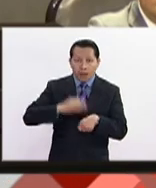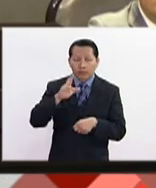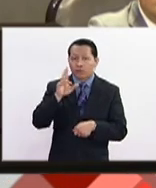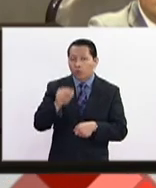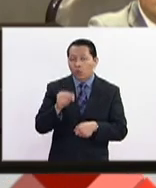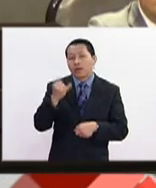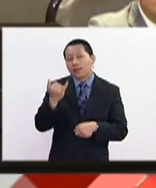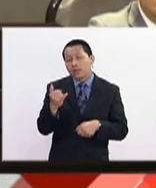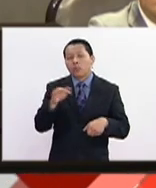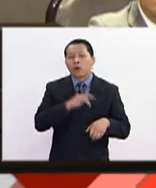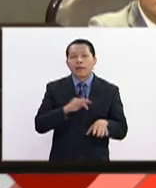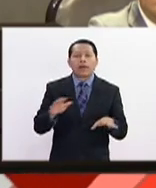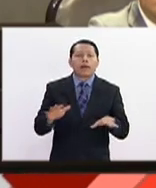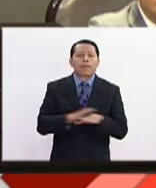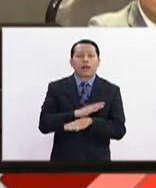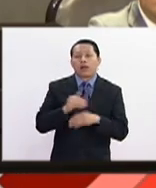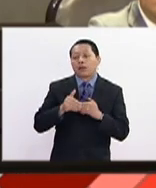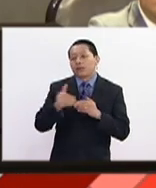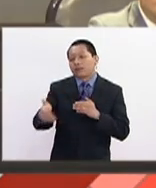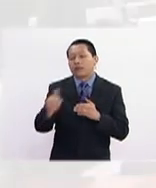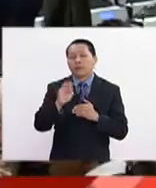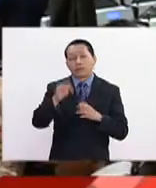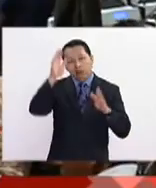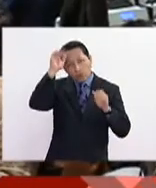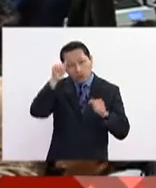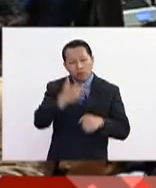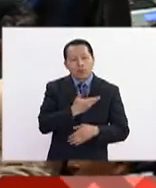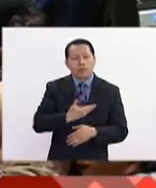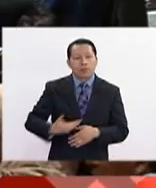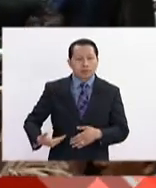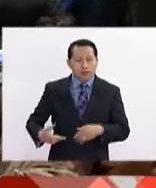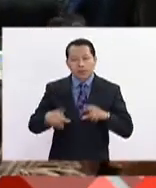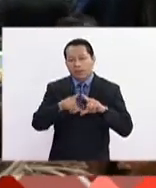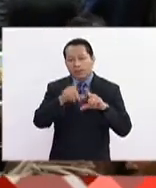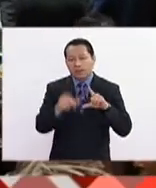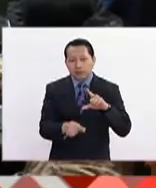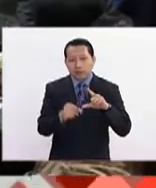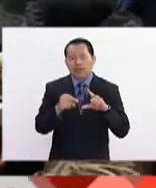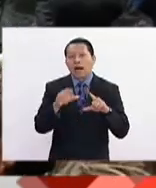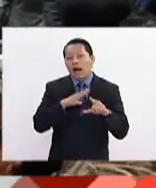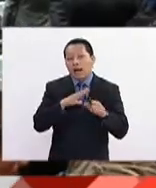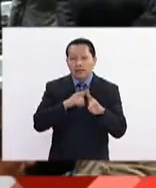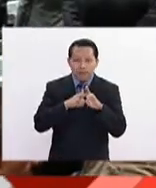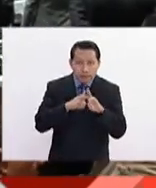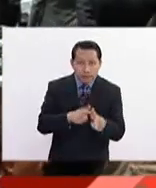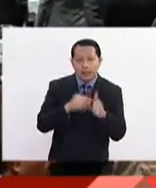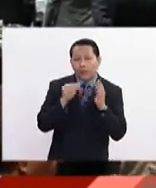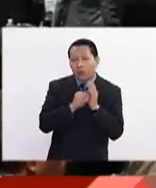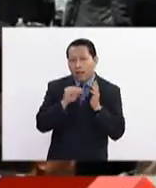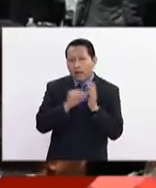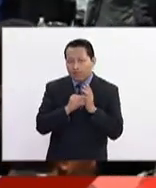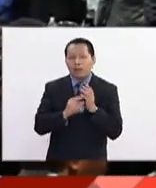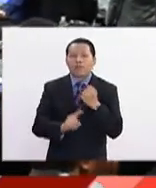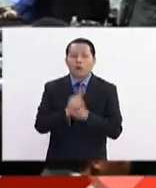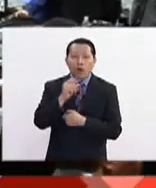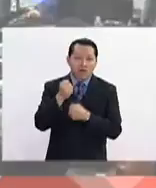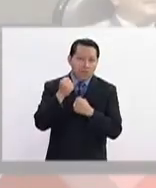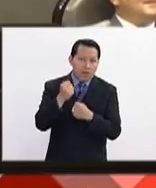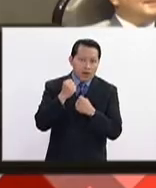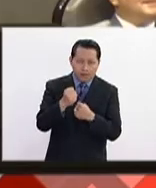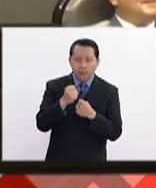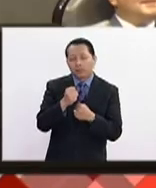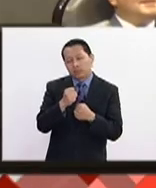podrá modificarse o prorrogarse por acuerdo del presidente de la República si subsisten las amenazas a la seguridad interior que la